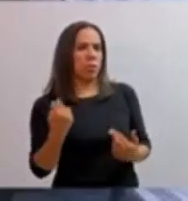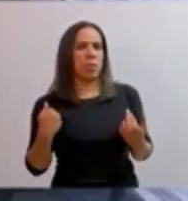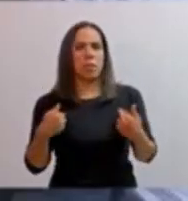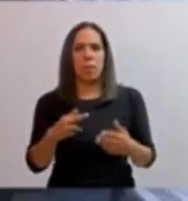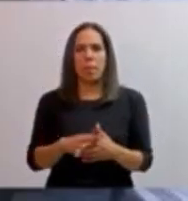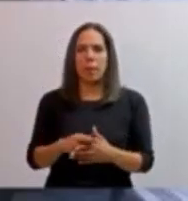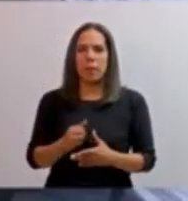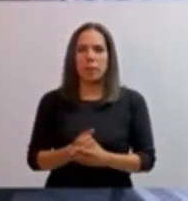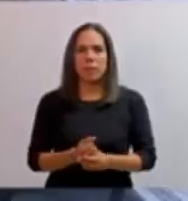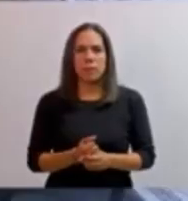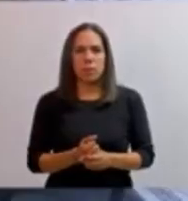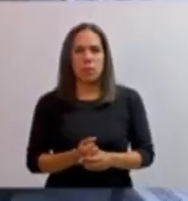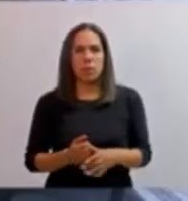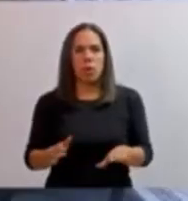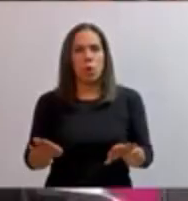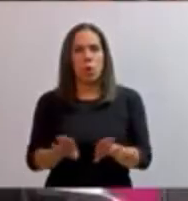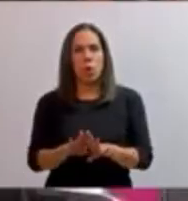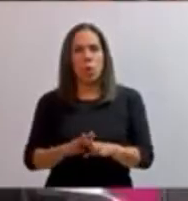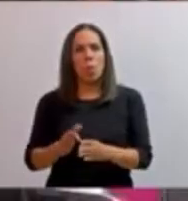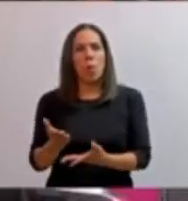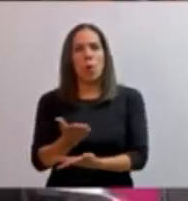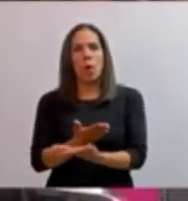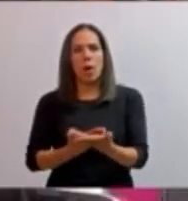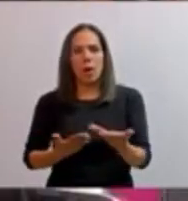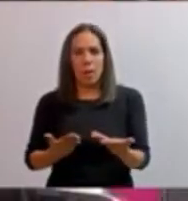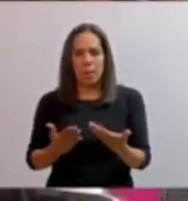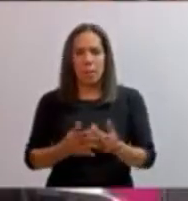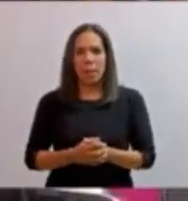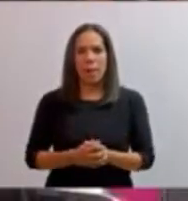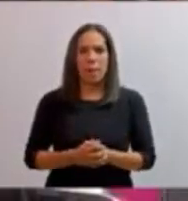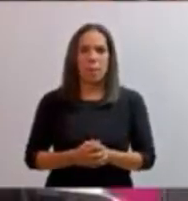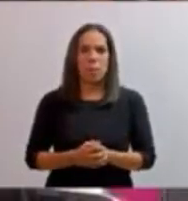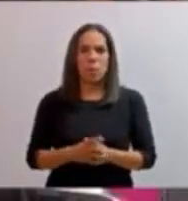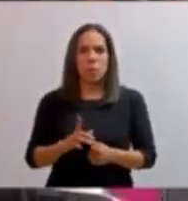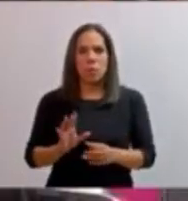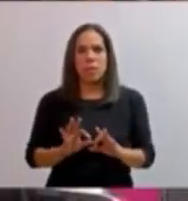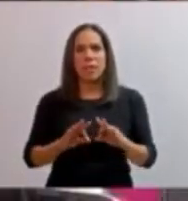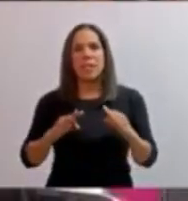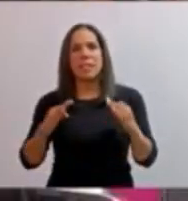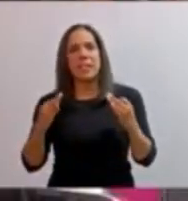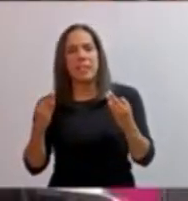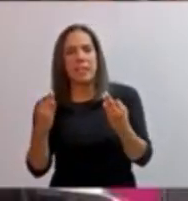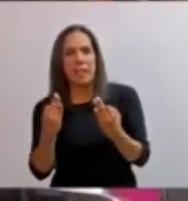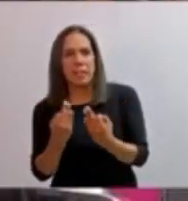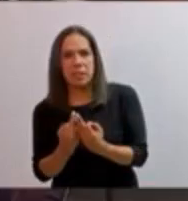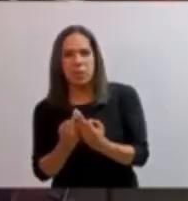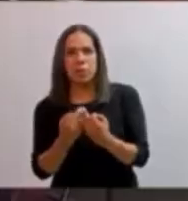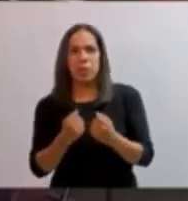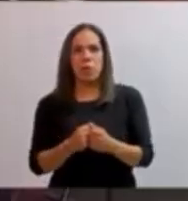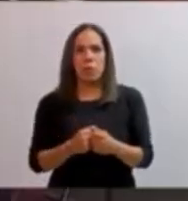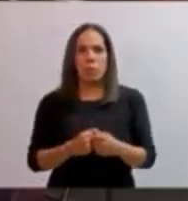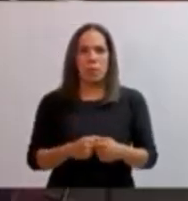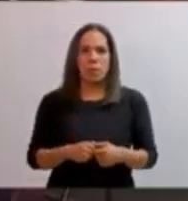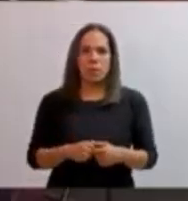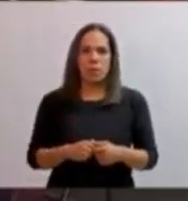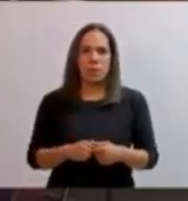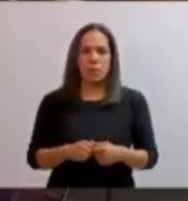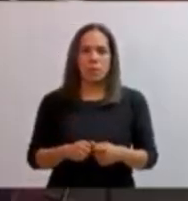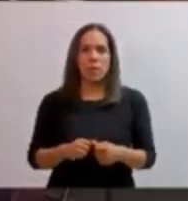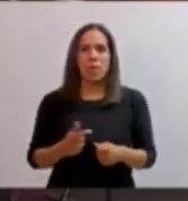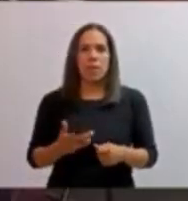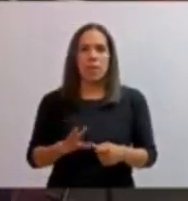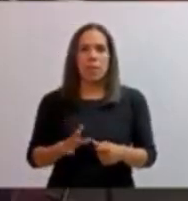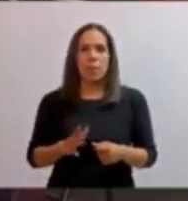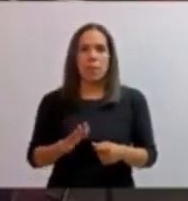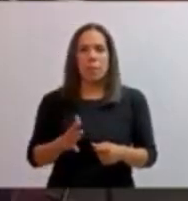estos momentos de transición de un modelo educativo que demanda el rompimiento de